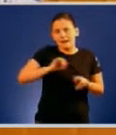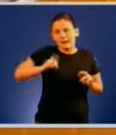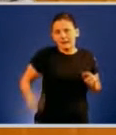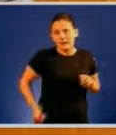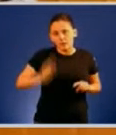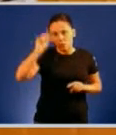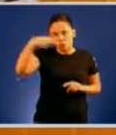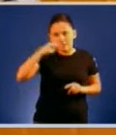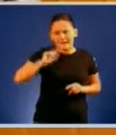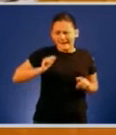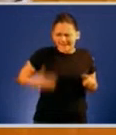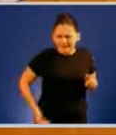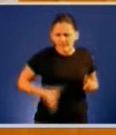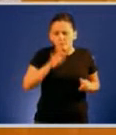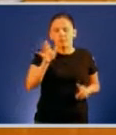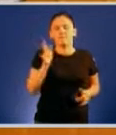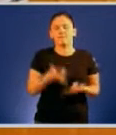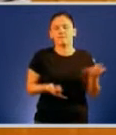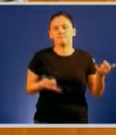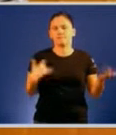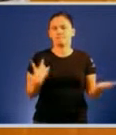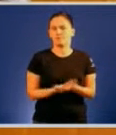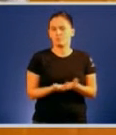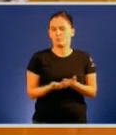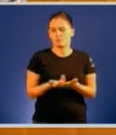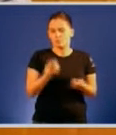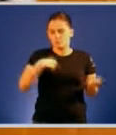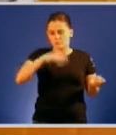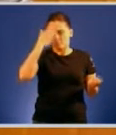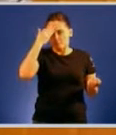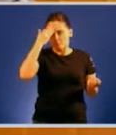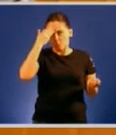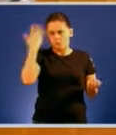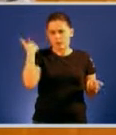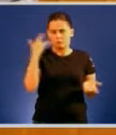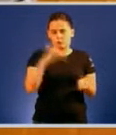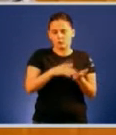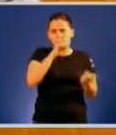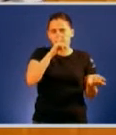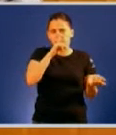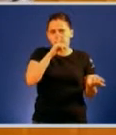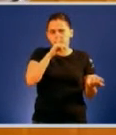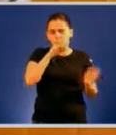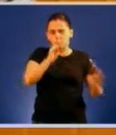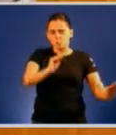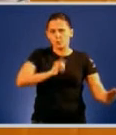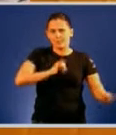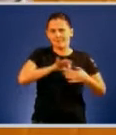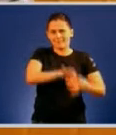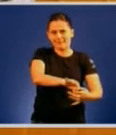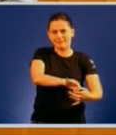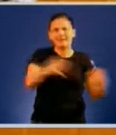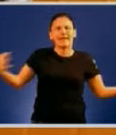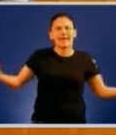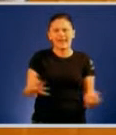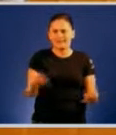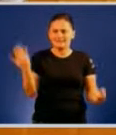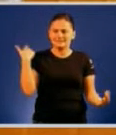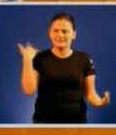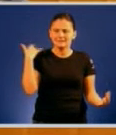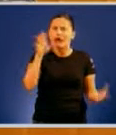cultural, riqueza porque demostra a mosa memoria silenciada dun pobo, a súa identidade, o que somos, o